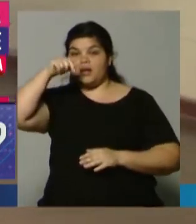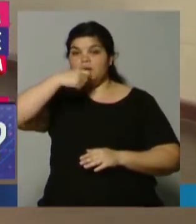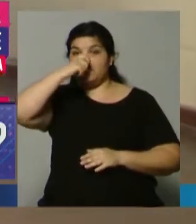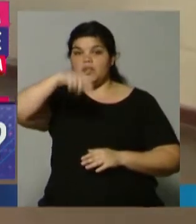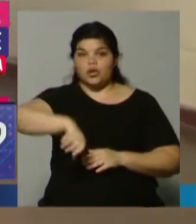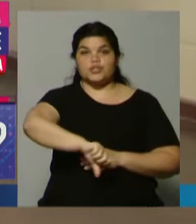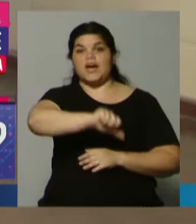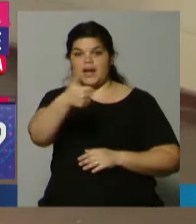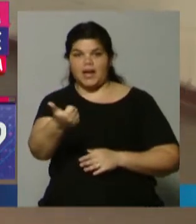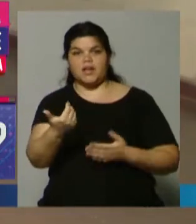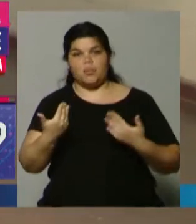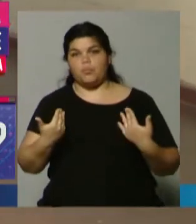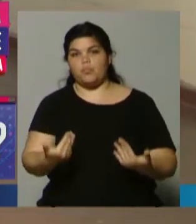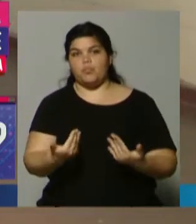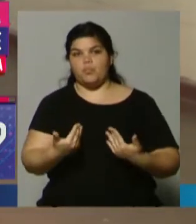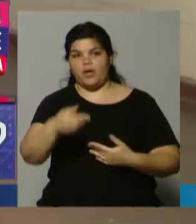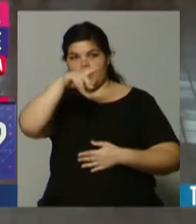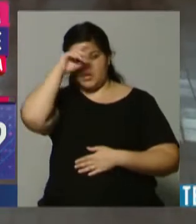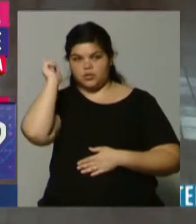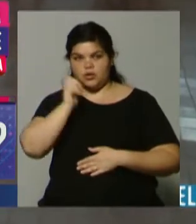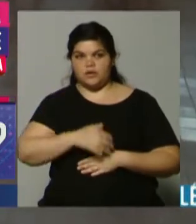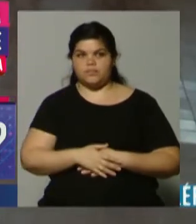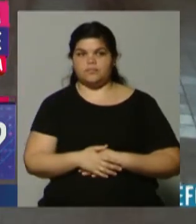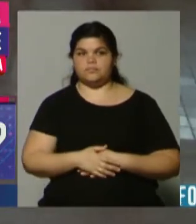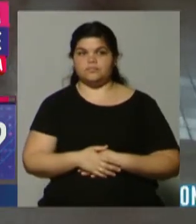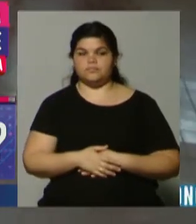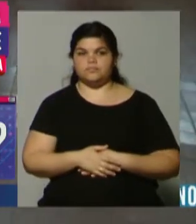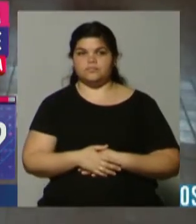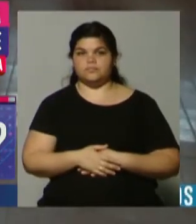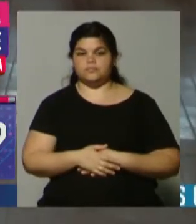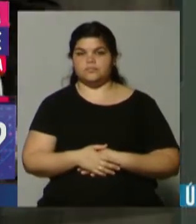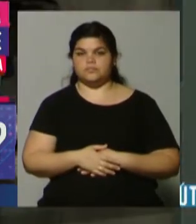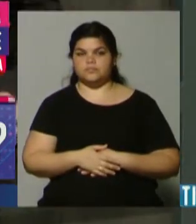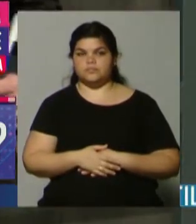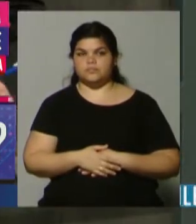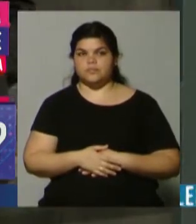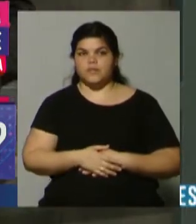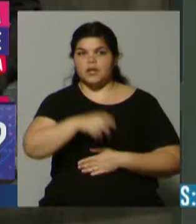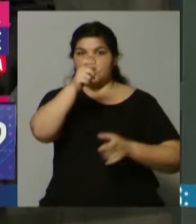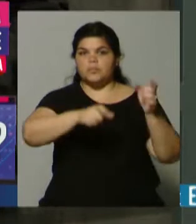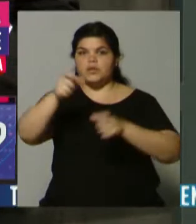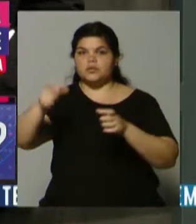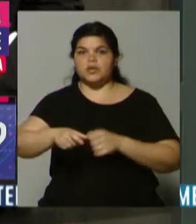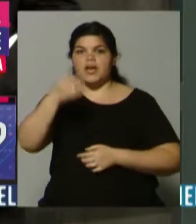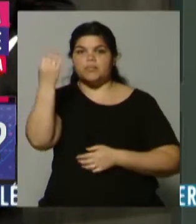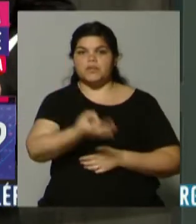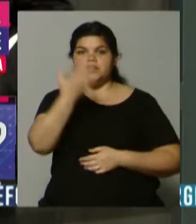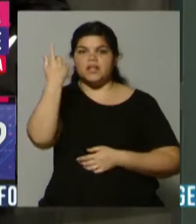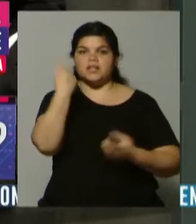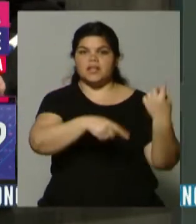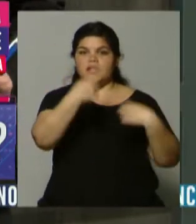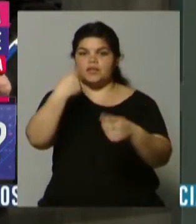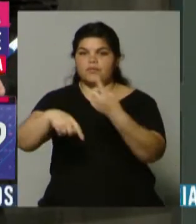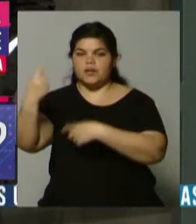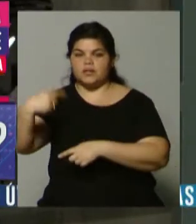en Mendoza, la elección nacional. Bien, Marta, a distintos especialistas que hemos tenido en la jornada de hoy le hemos preguntado